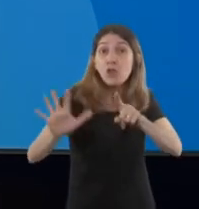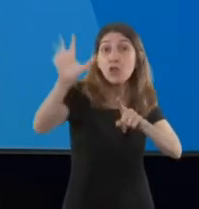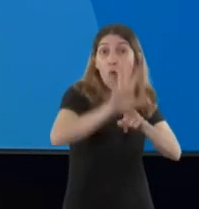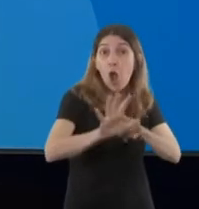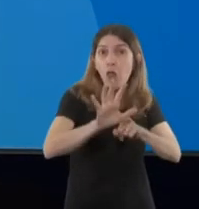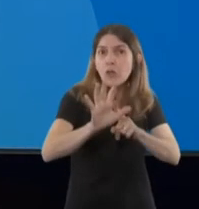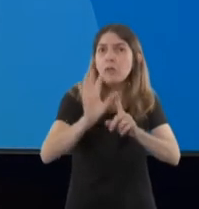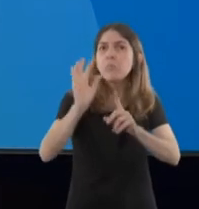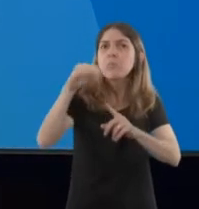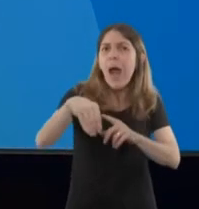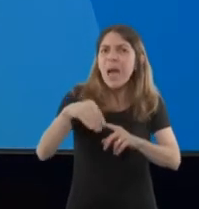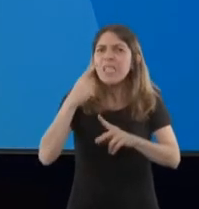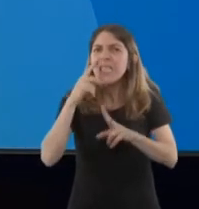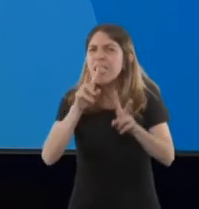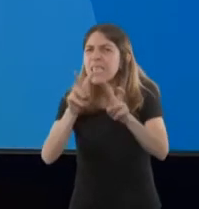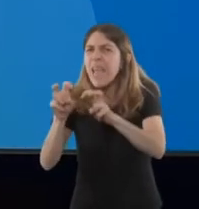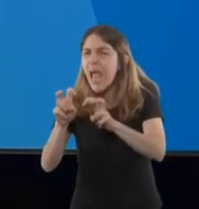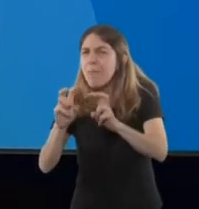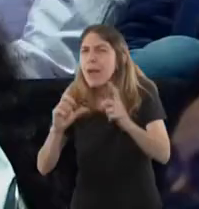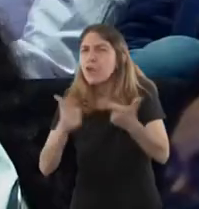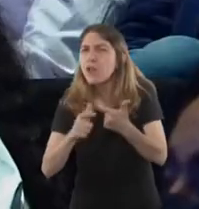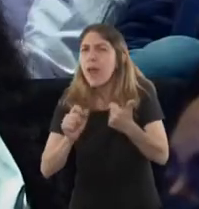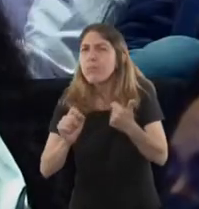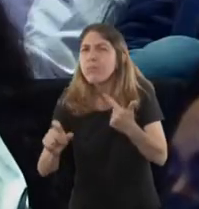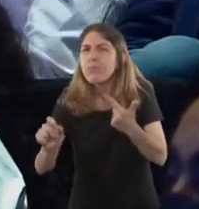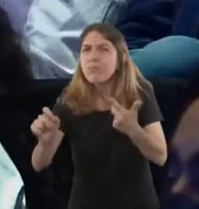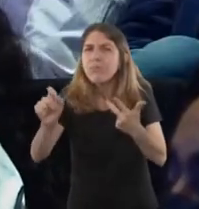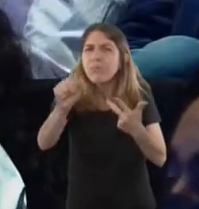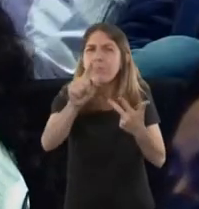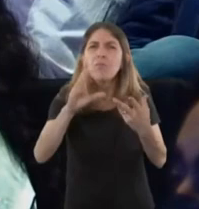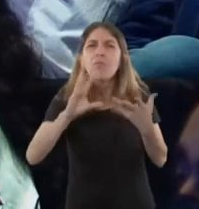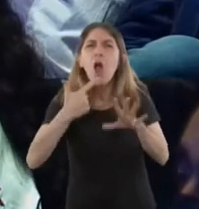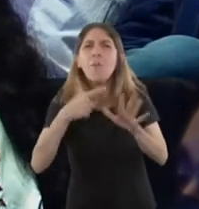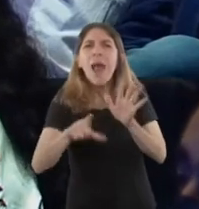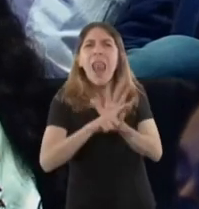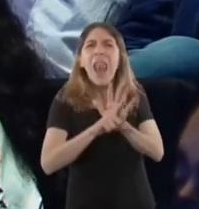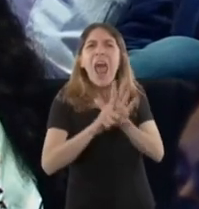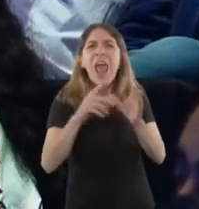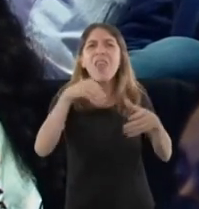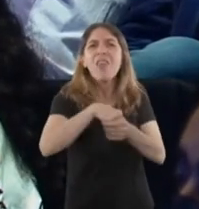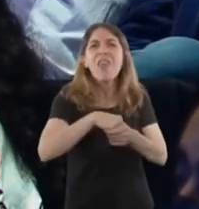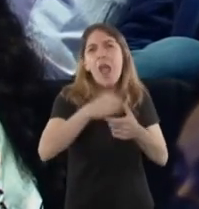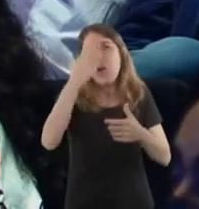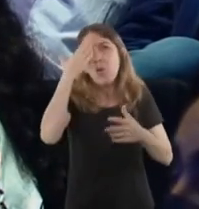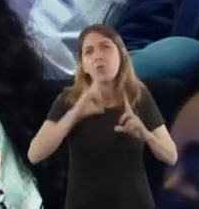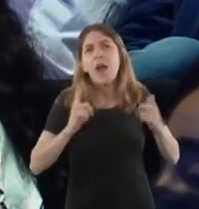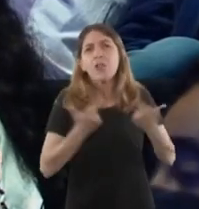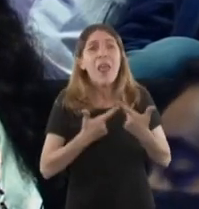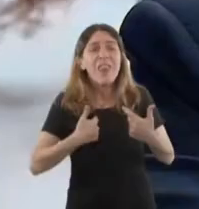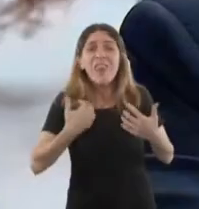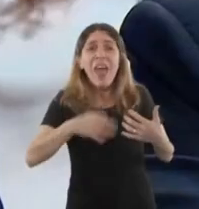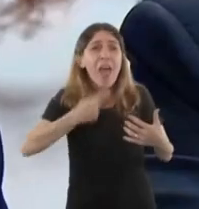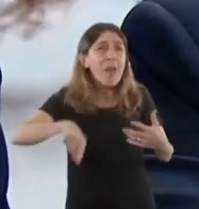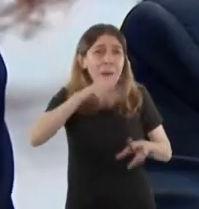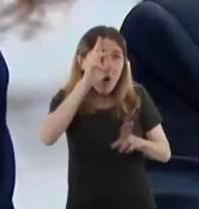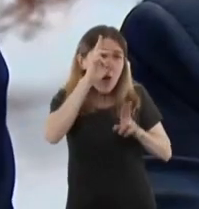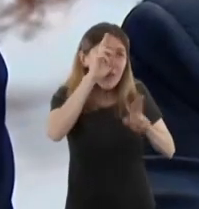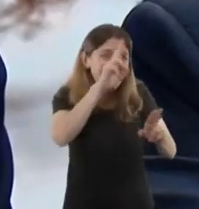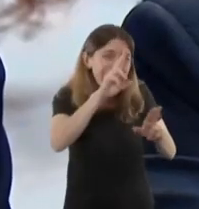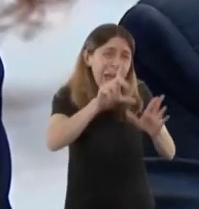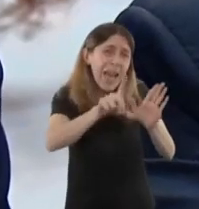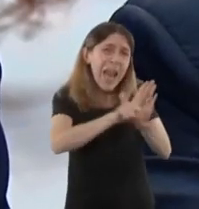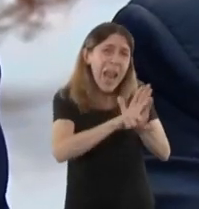nuestro comportamiento como sociedad nuestras normas de conducta nuestro respeto a la ley nuestro apego